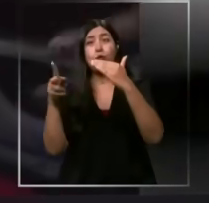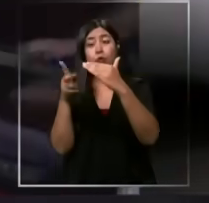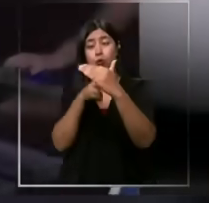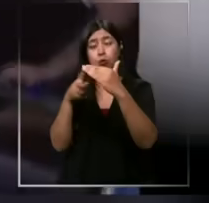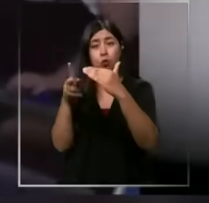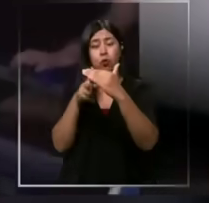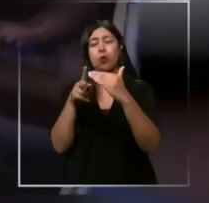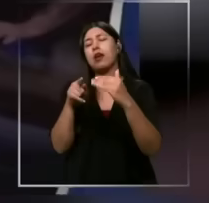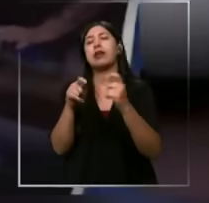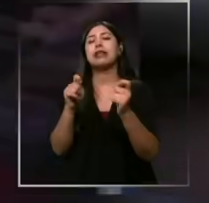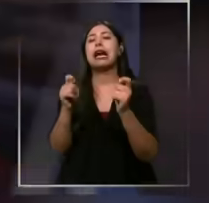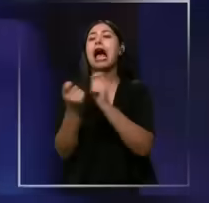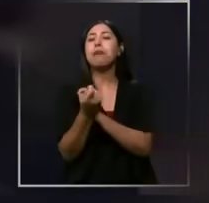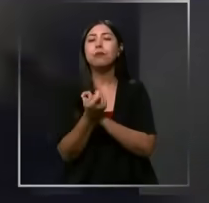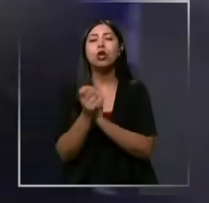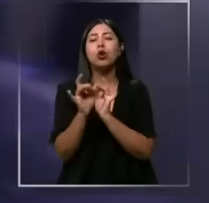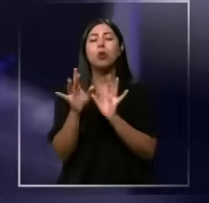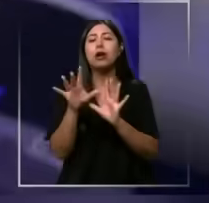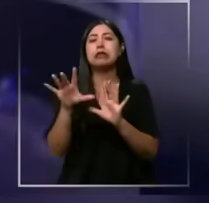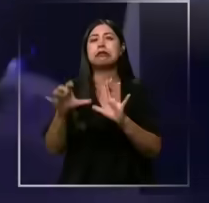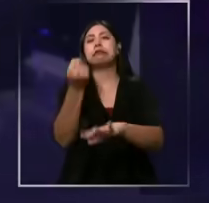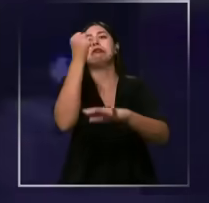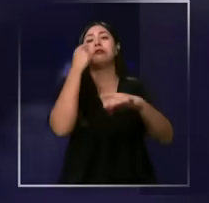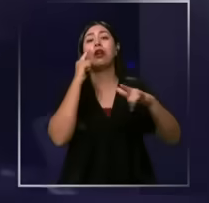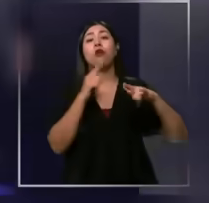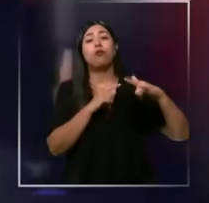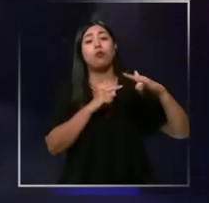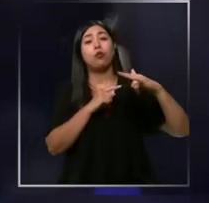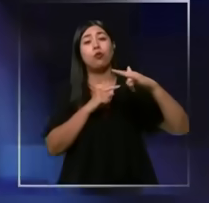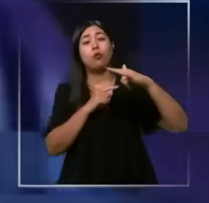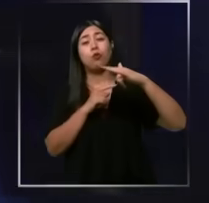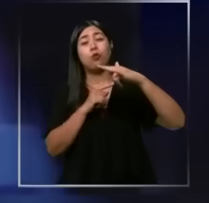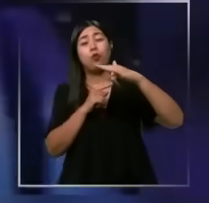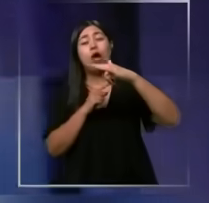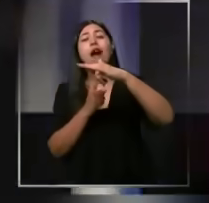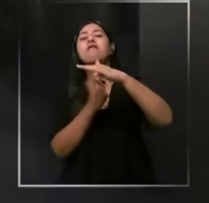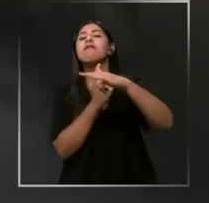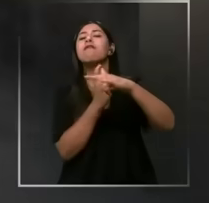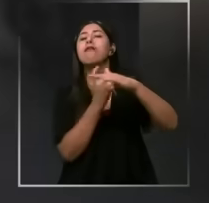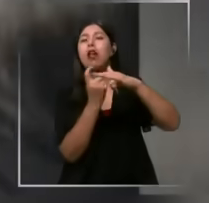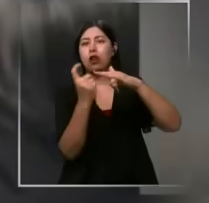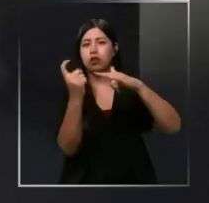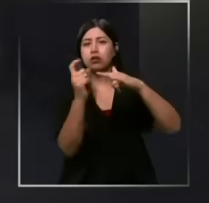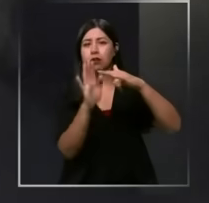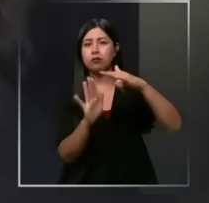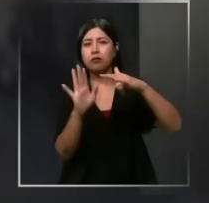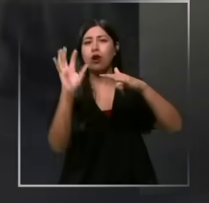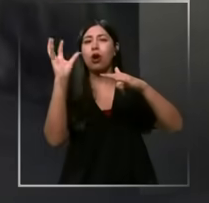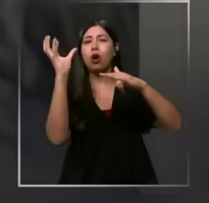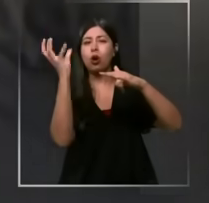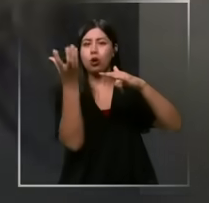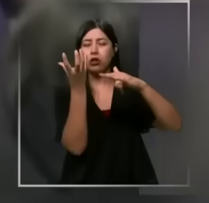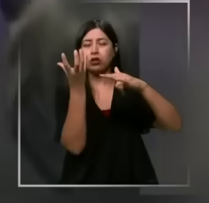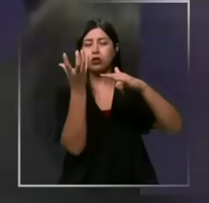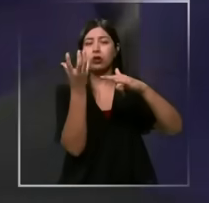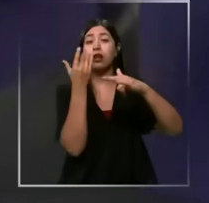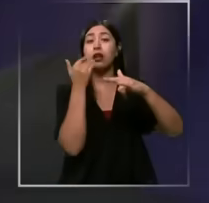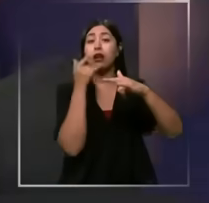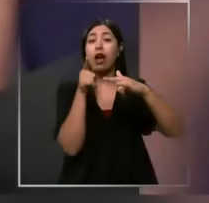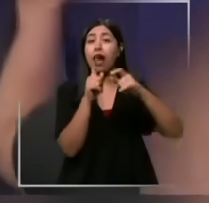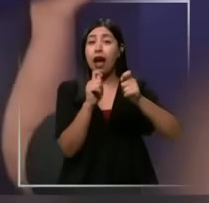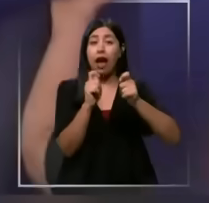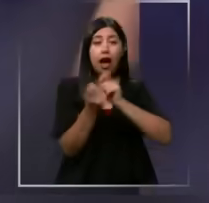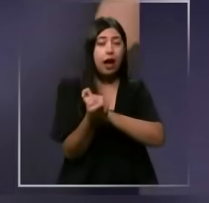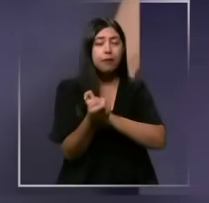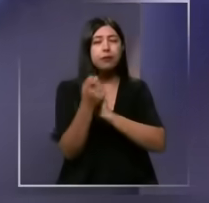avión está seteado para ir a cierta velocidad, bajo ciertas condiciones climáticas, y si esas cambian bruscamente hay que reajustar